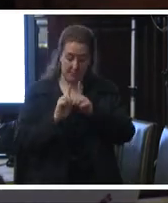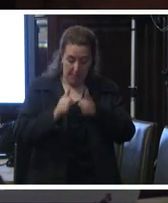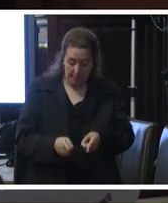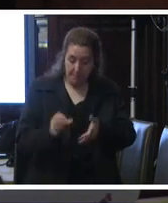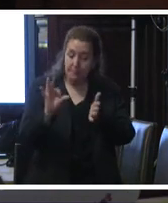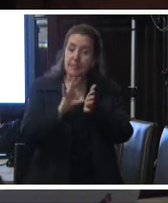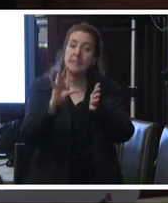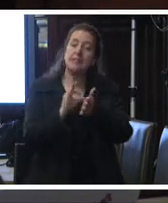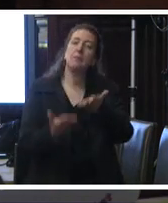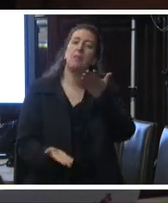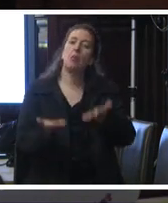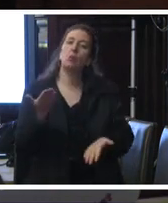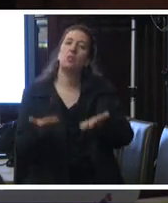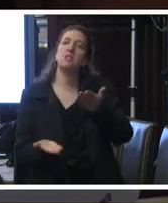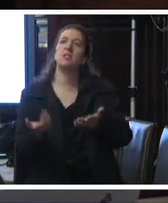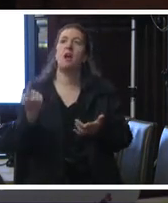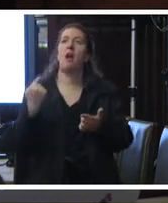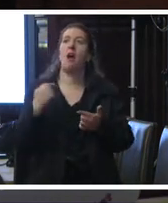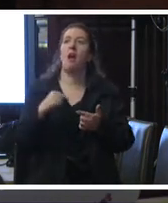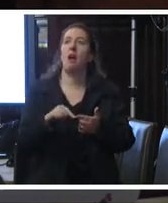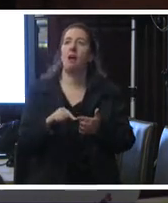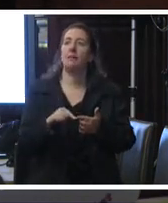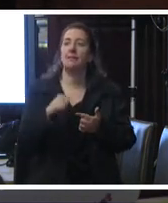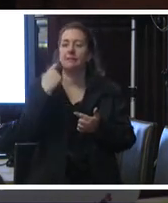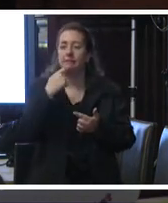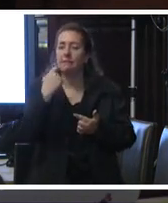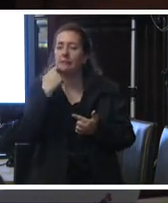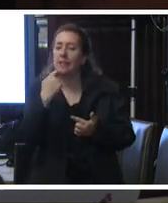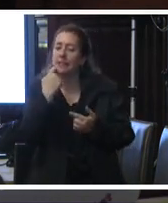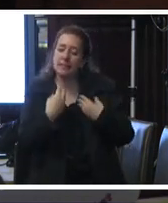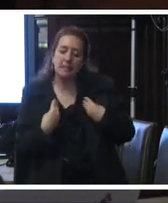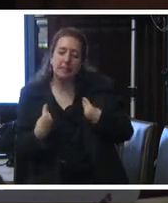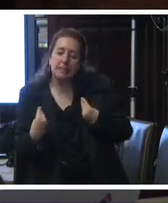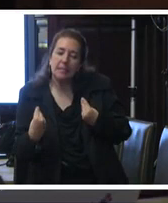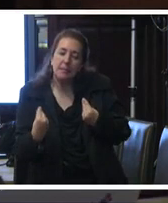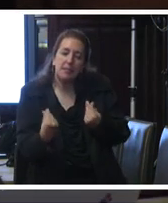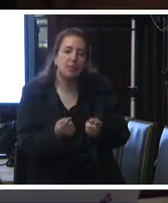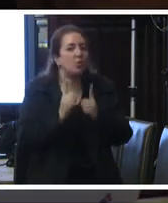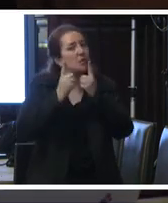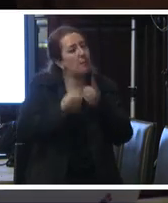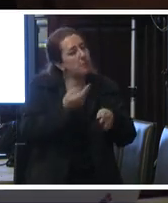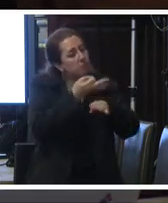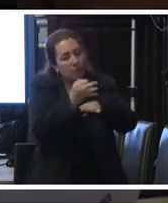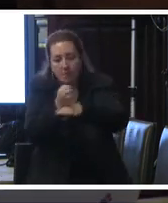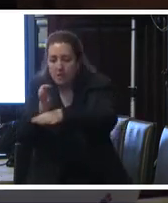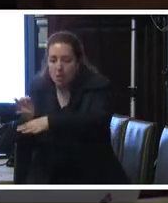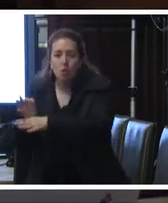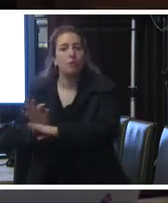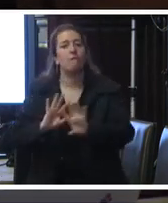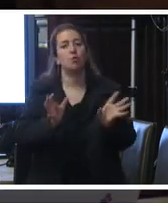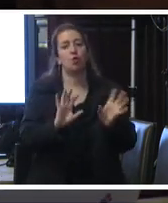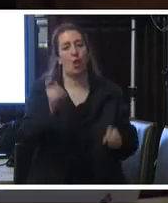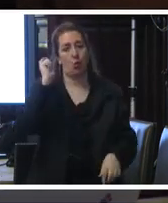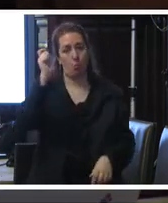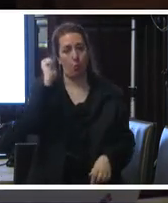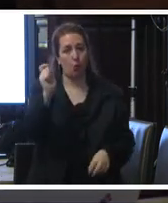justicia hace falta no solamente la sensibilización, sino la capacitación de funcionarios públicos en